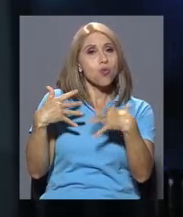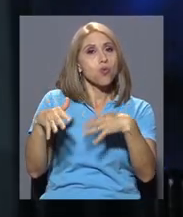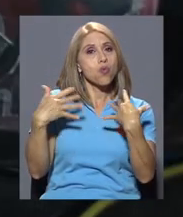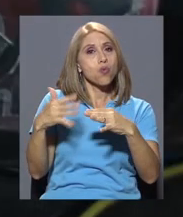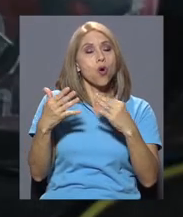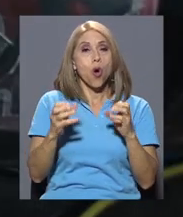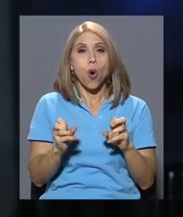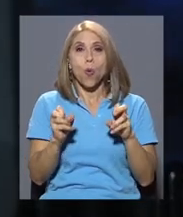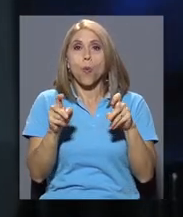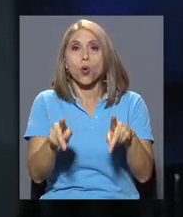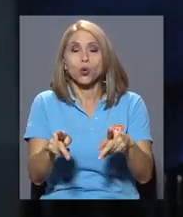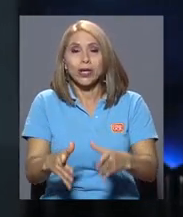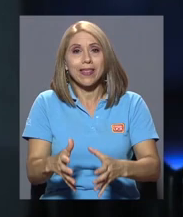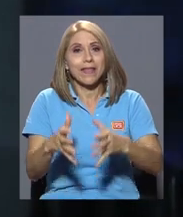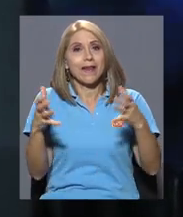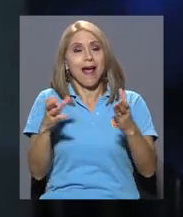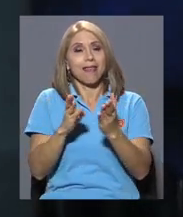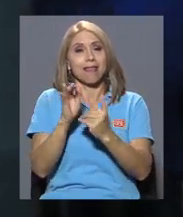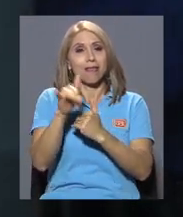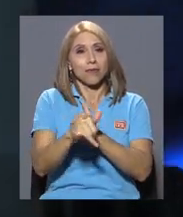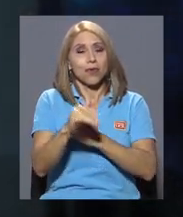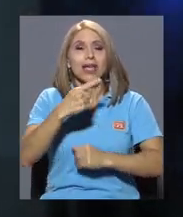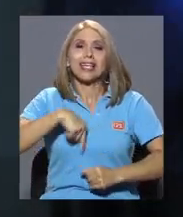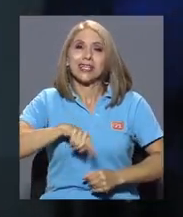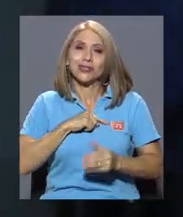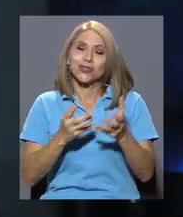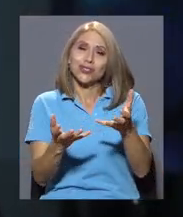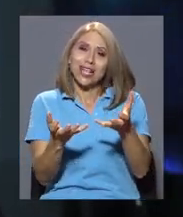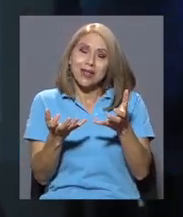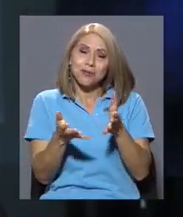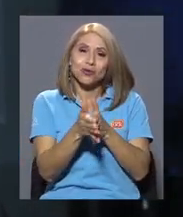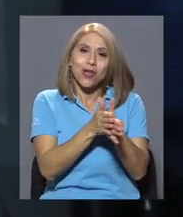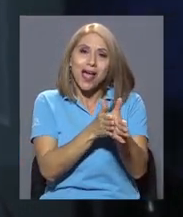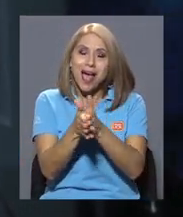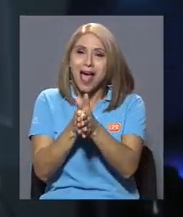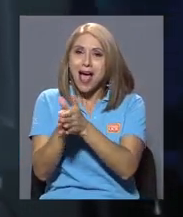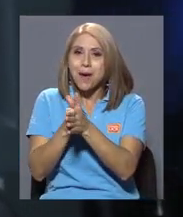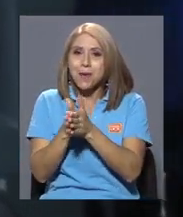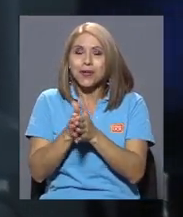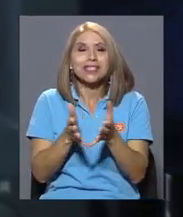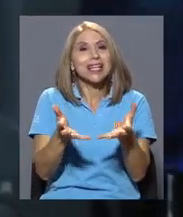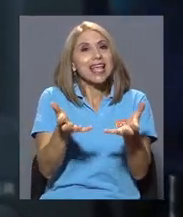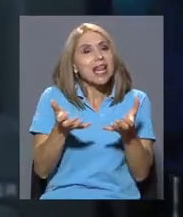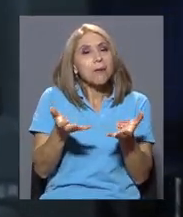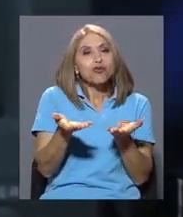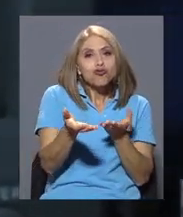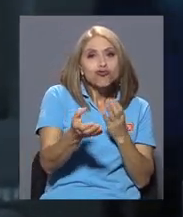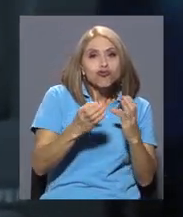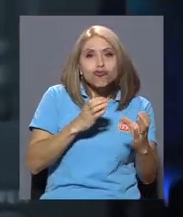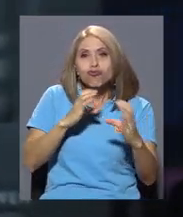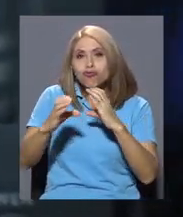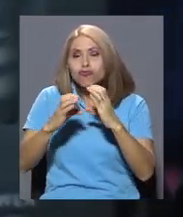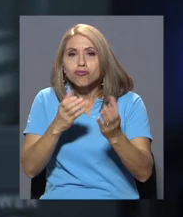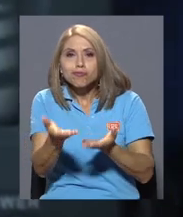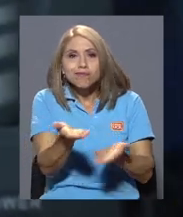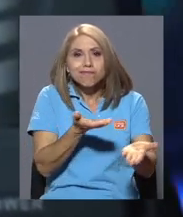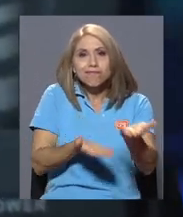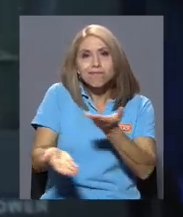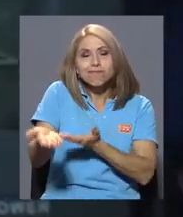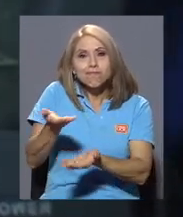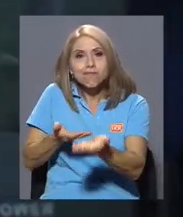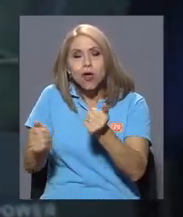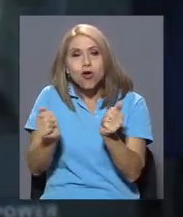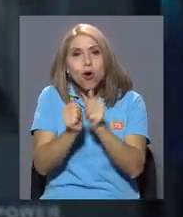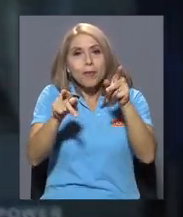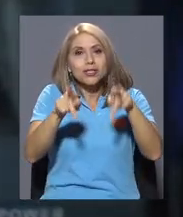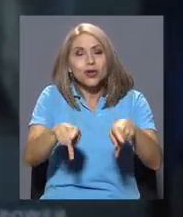oportunidades que tuvo el proyecto en ese momento y que quisimos seguir aprovechando y generando interacción con